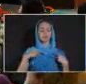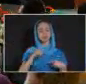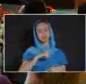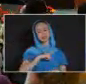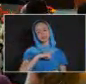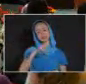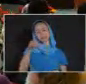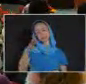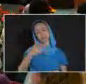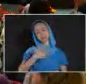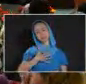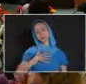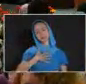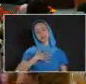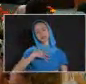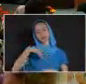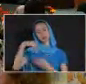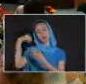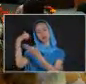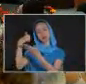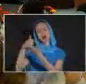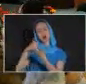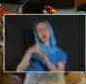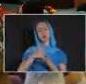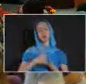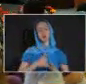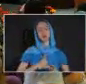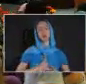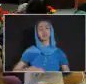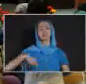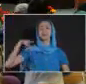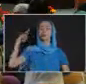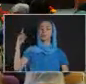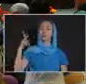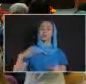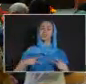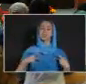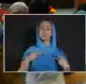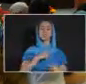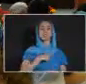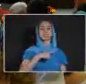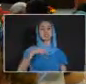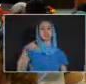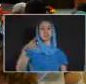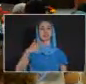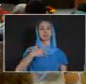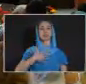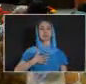¡Gracias!